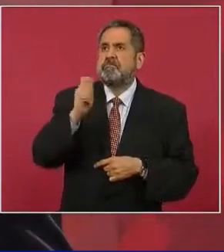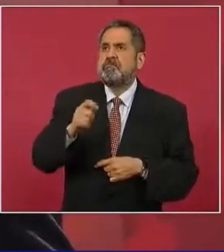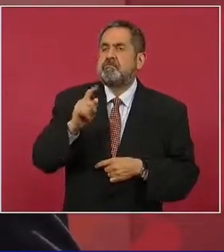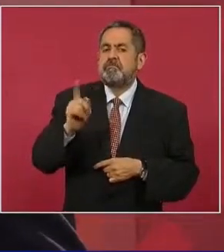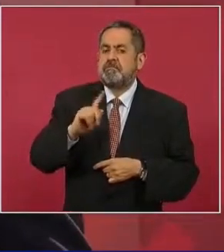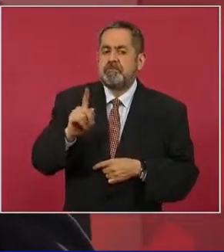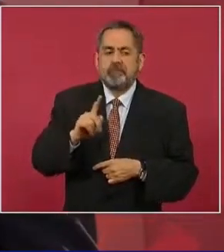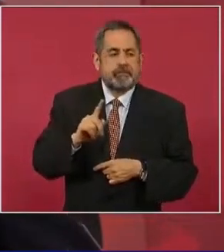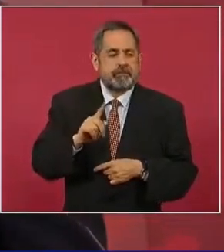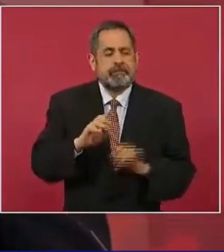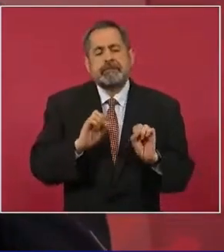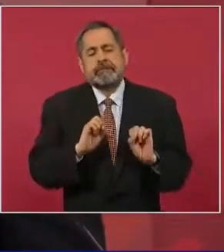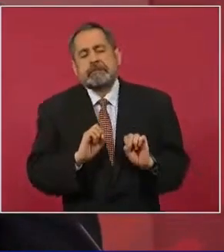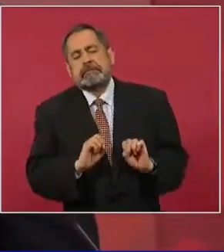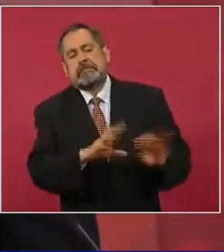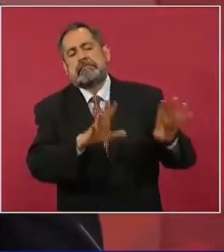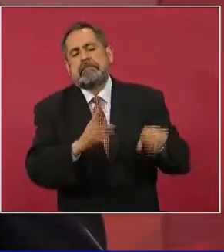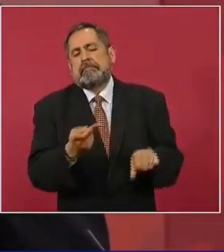la impunidad.